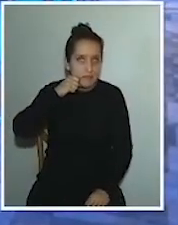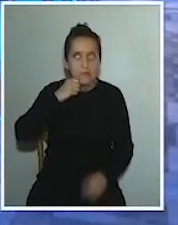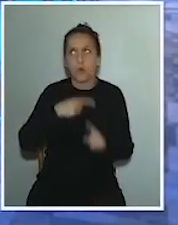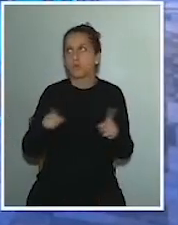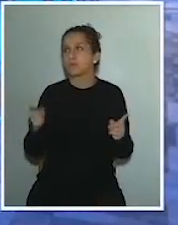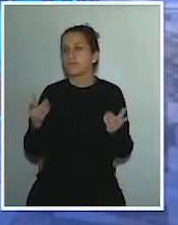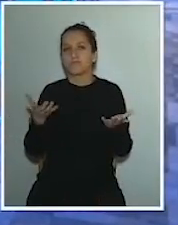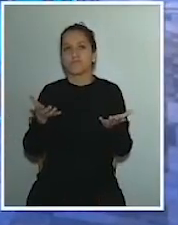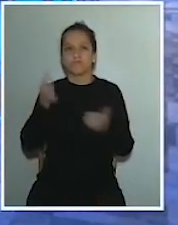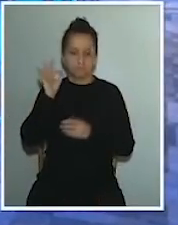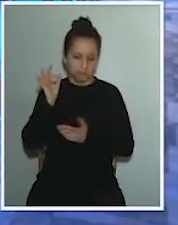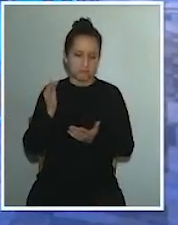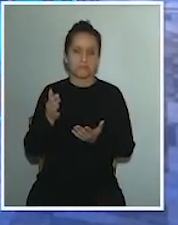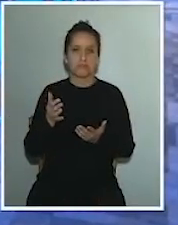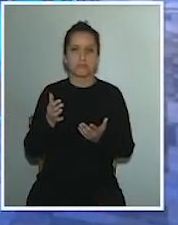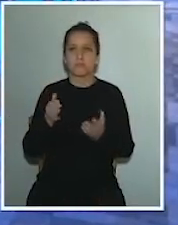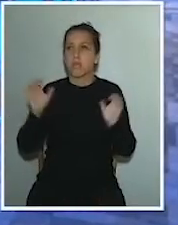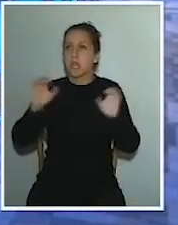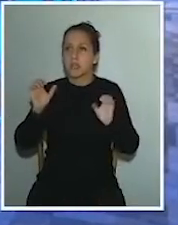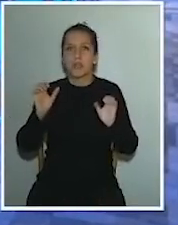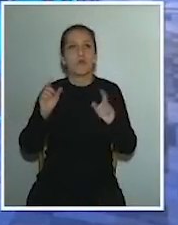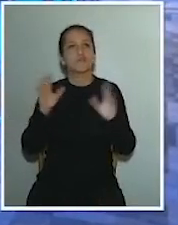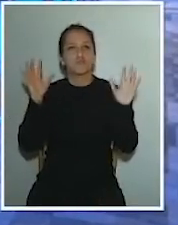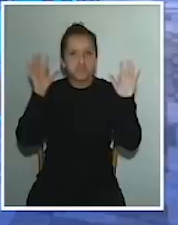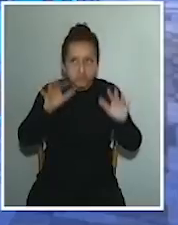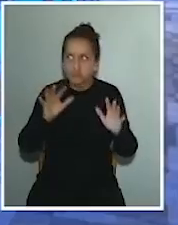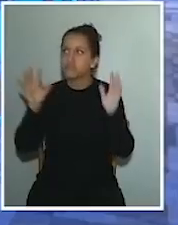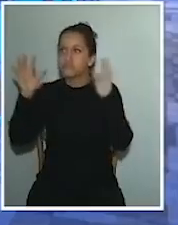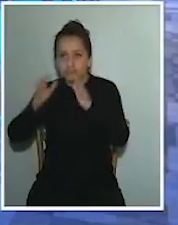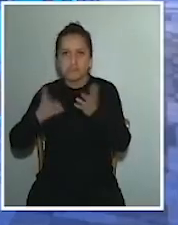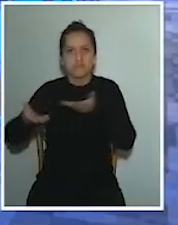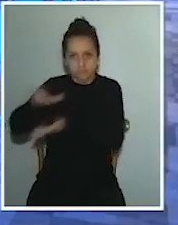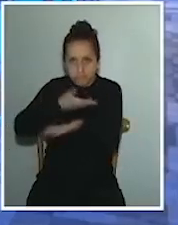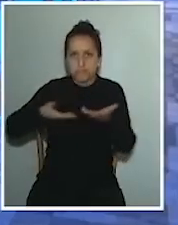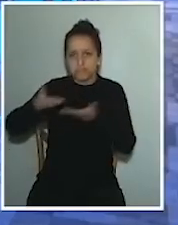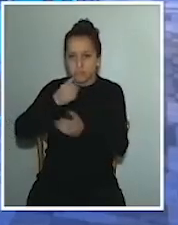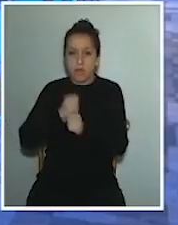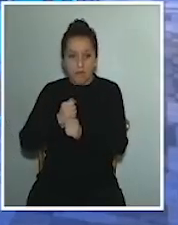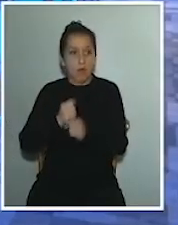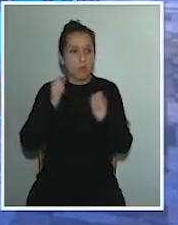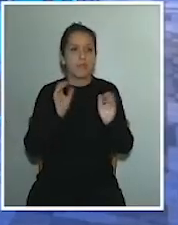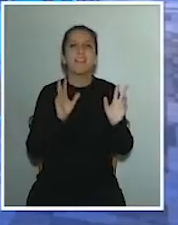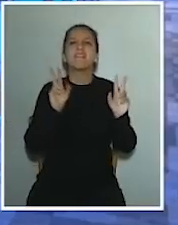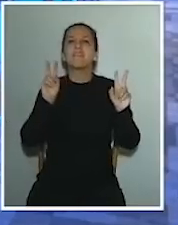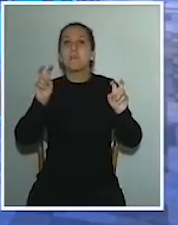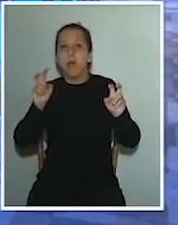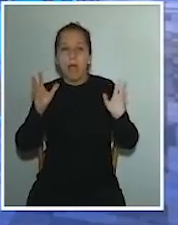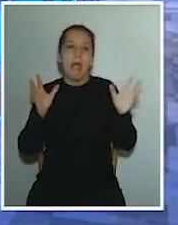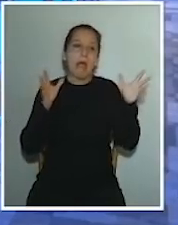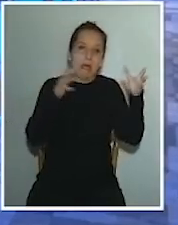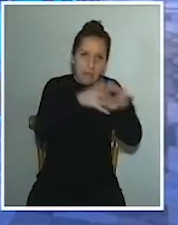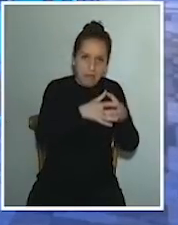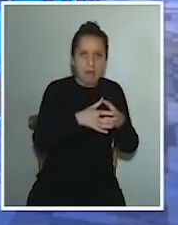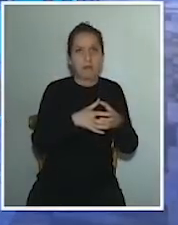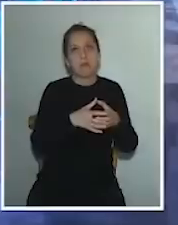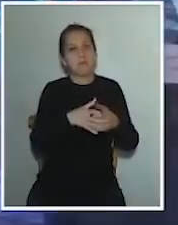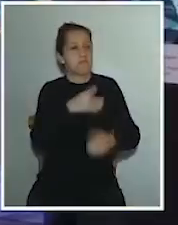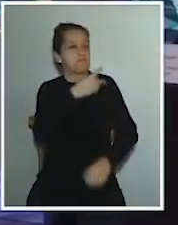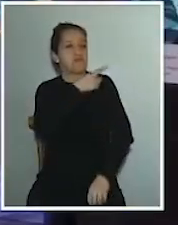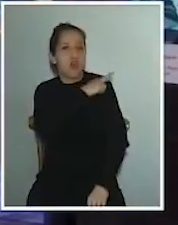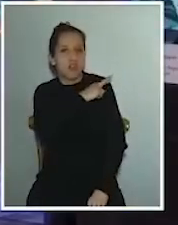en energía por eso bueno hagamos un debate sectorial en la zona norte